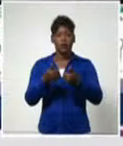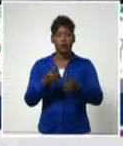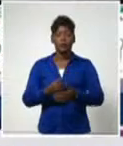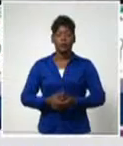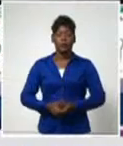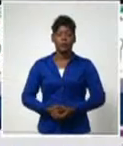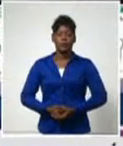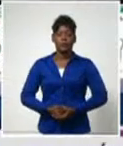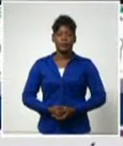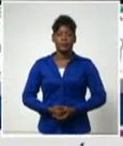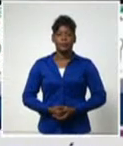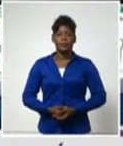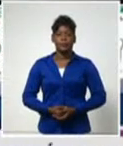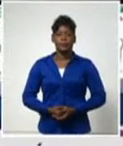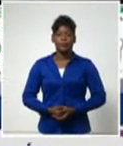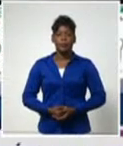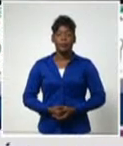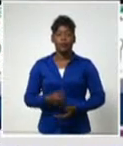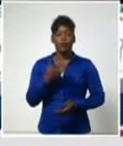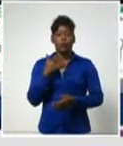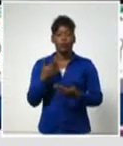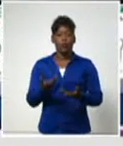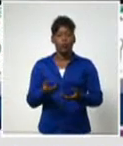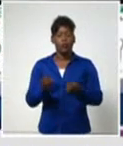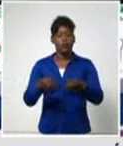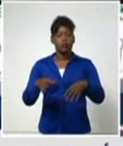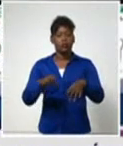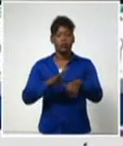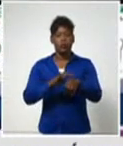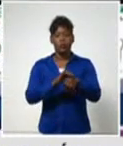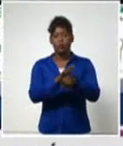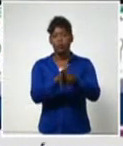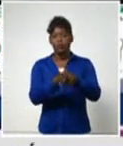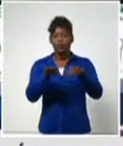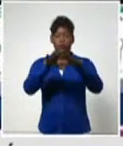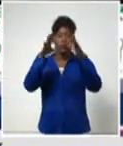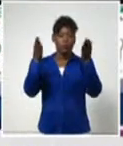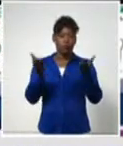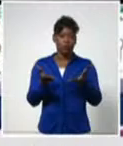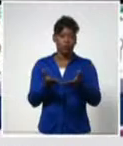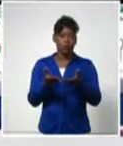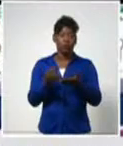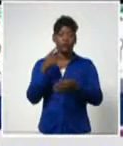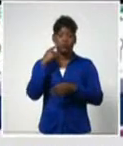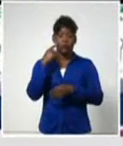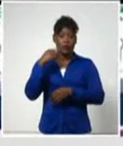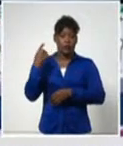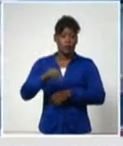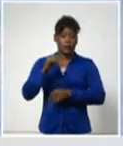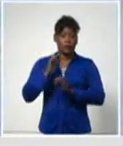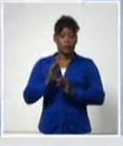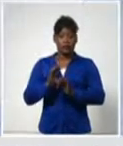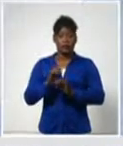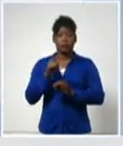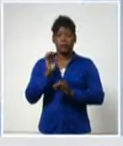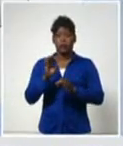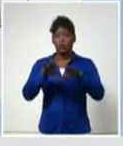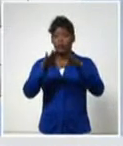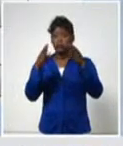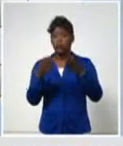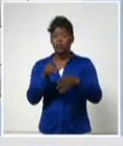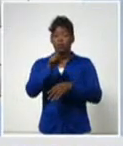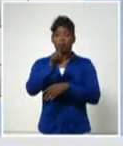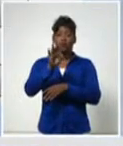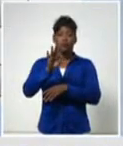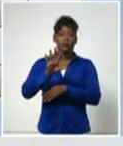jornadas. El comportamiento de la enfermedad a nivel mundial, usted sabe que sigue azotando esta enfermedad en 185